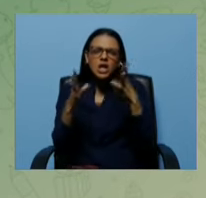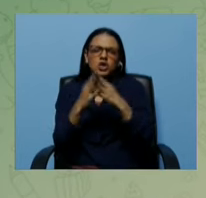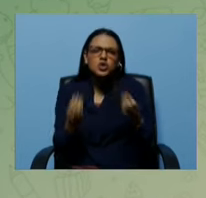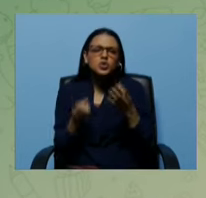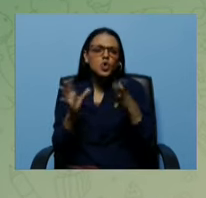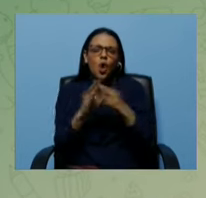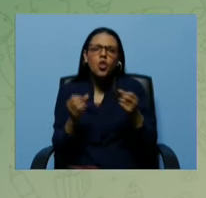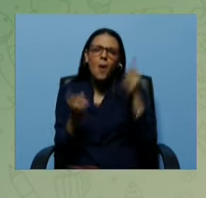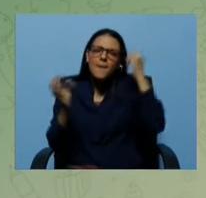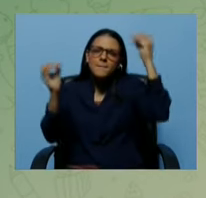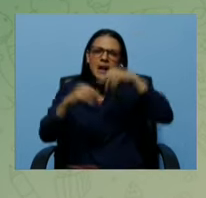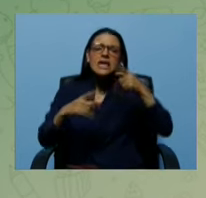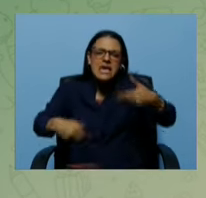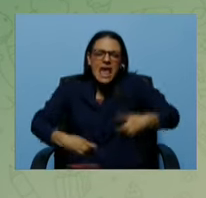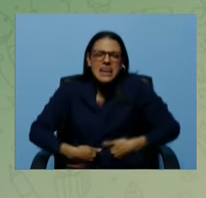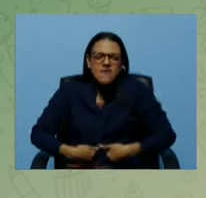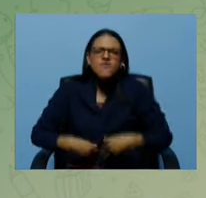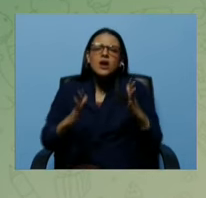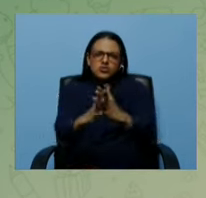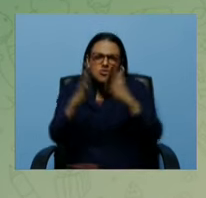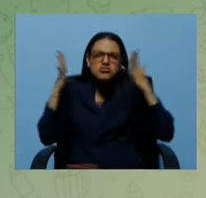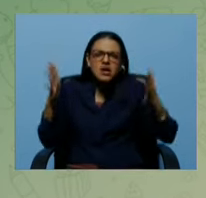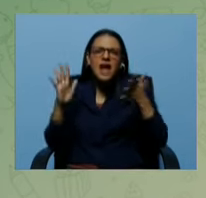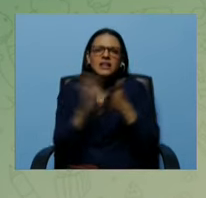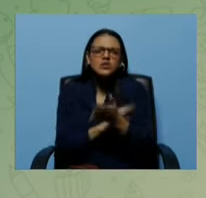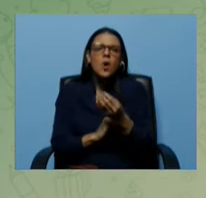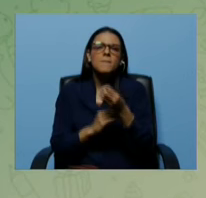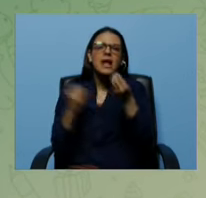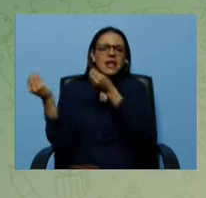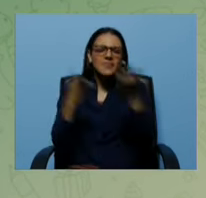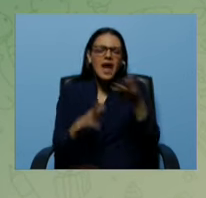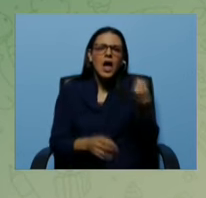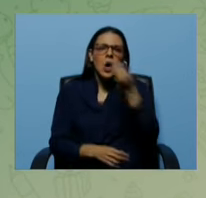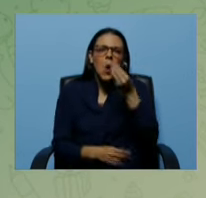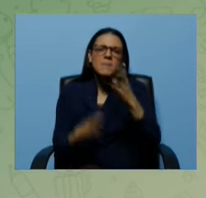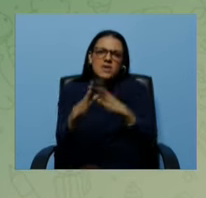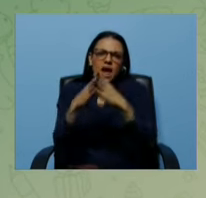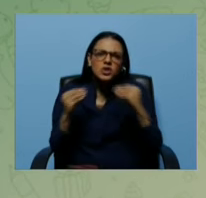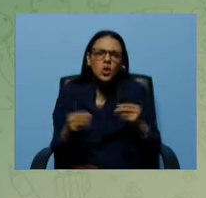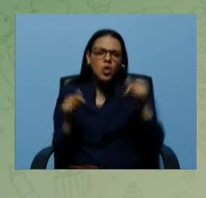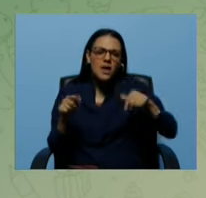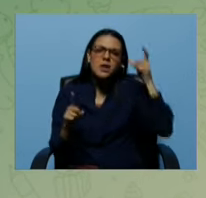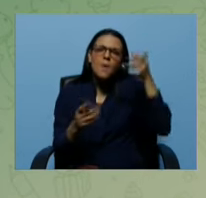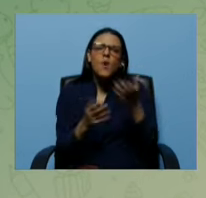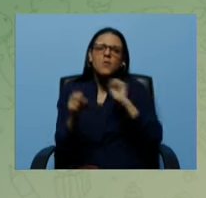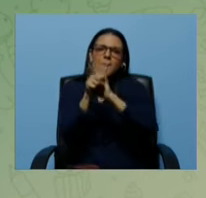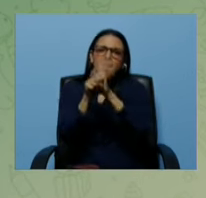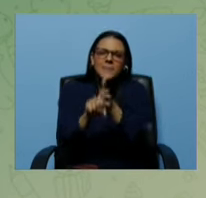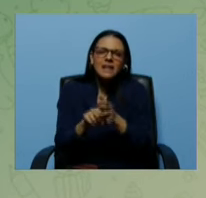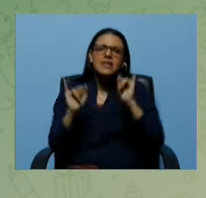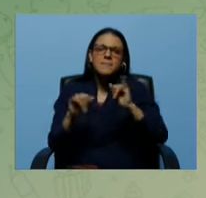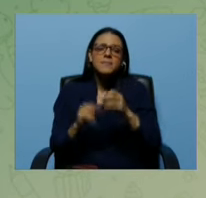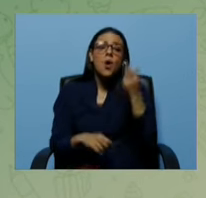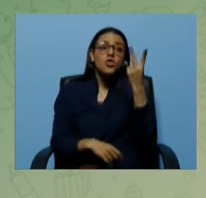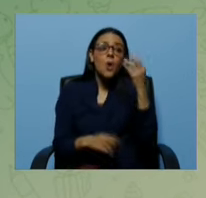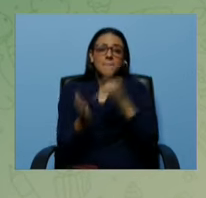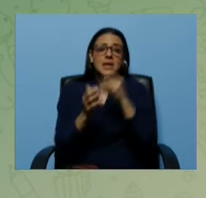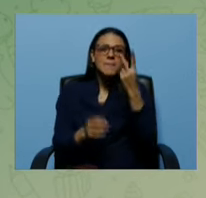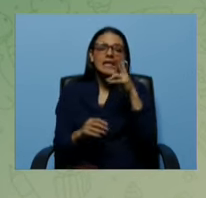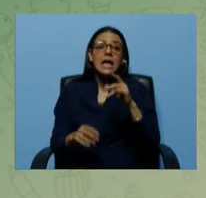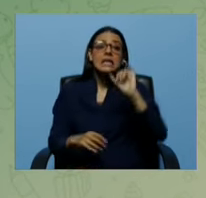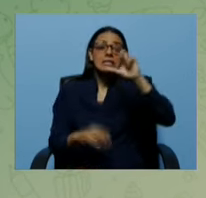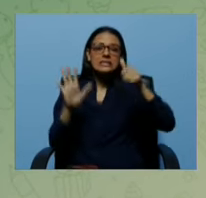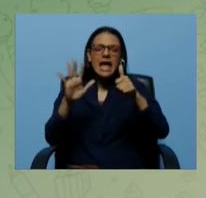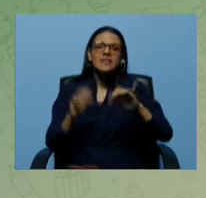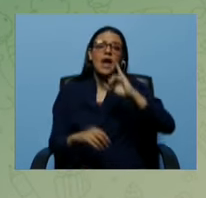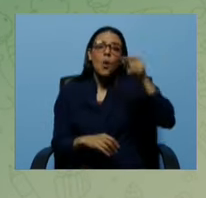después de que hizo un esfuerzo titánico para alimentar traer medicina combustible a nuestro pueblo en plena pandemia 2020 desde el 6 de junio estuvo en